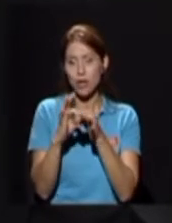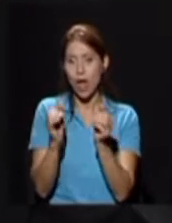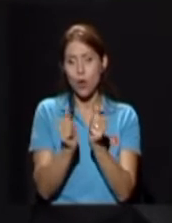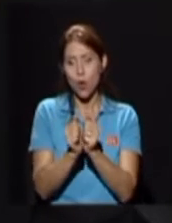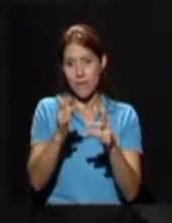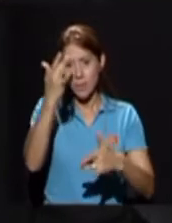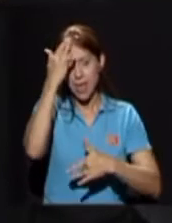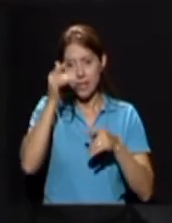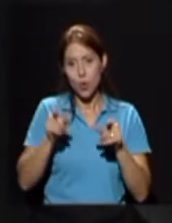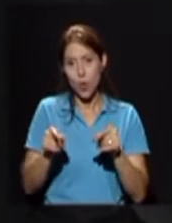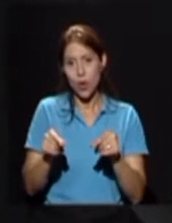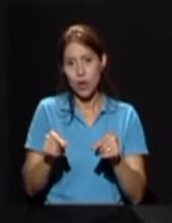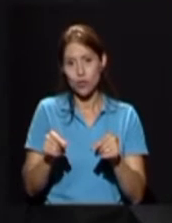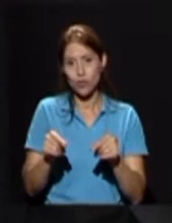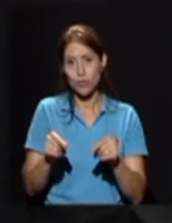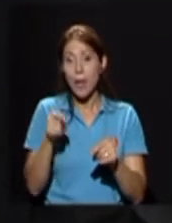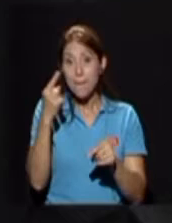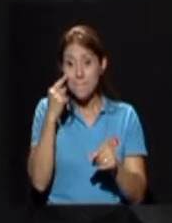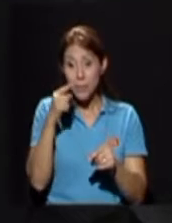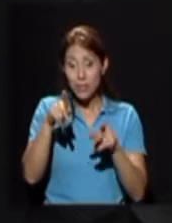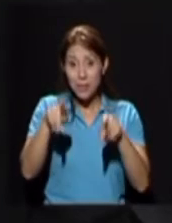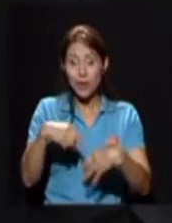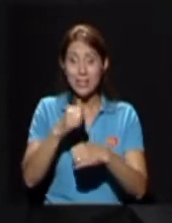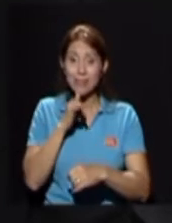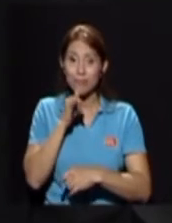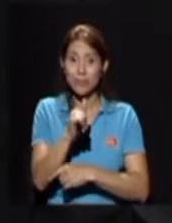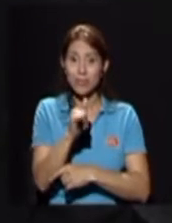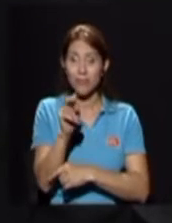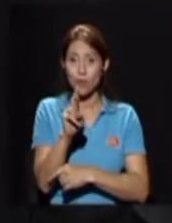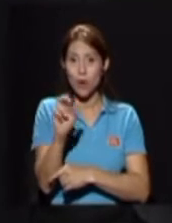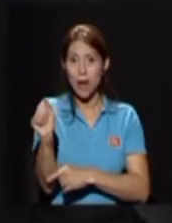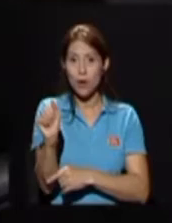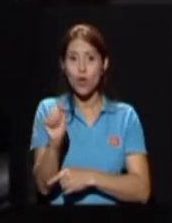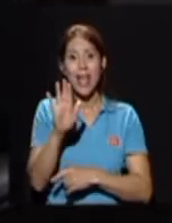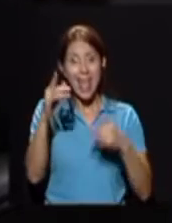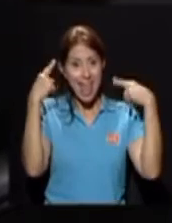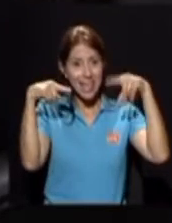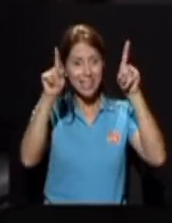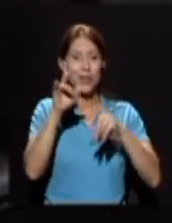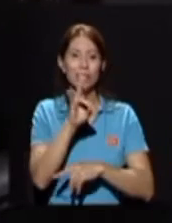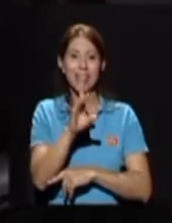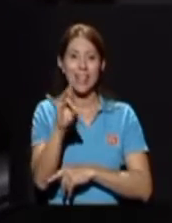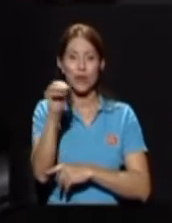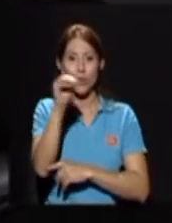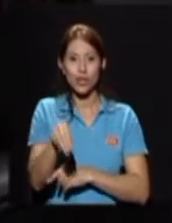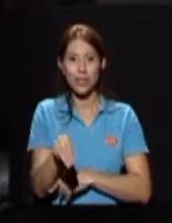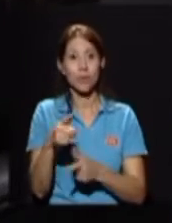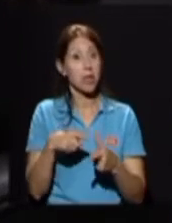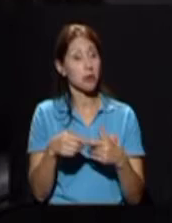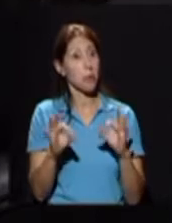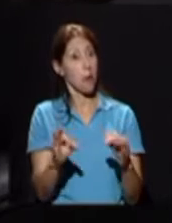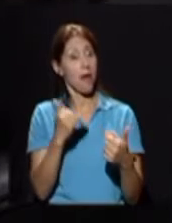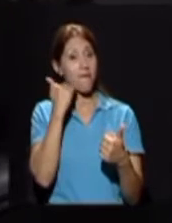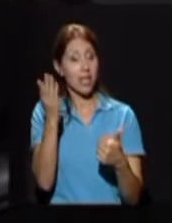oncológicas, la tasa de éxito llega al 78%. Entonces funciona como un buen incentivo, es decir, es fácil, no tiene